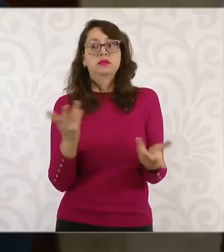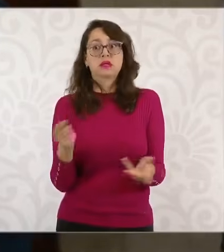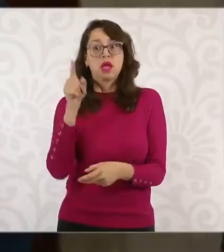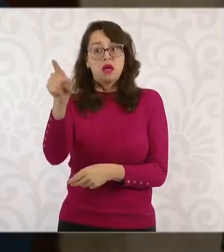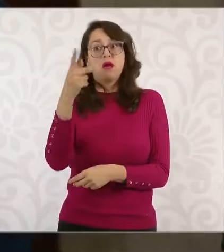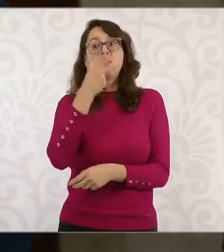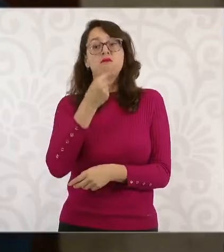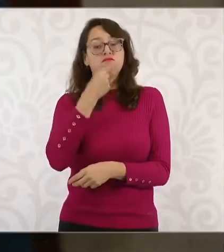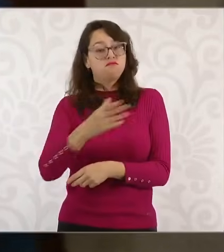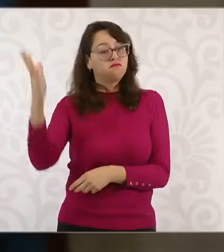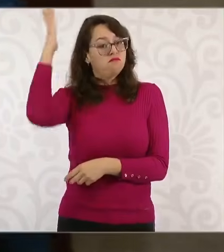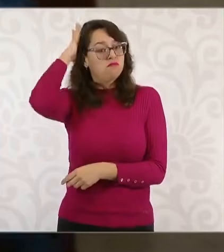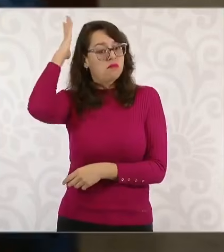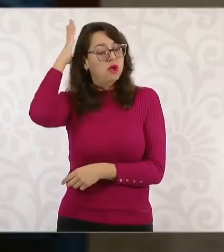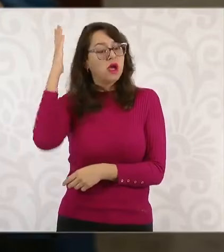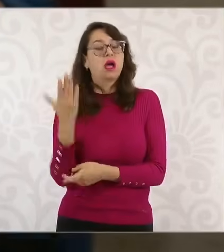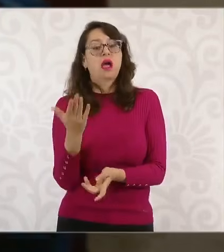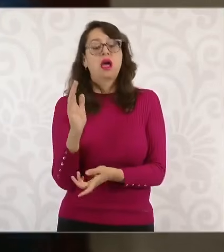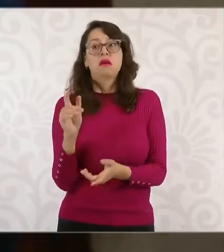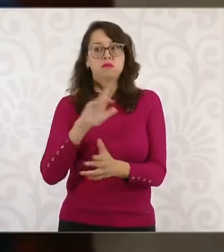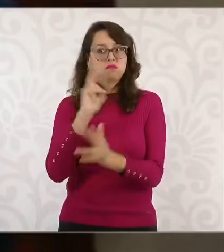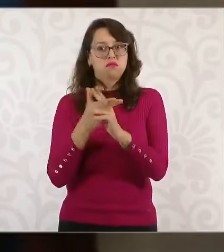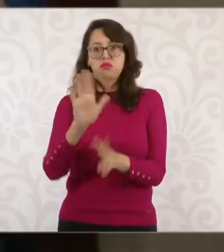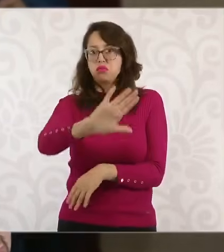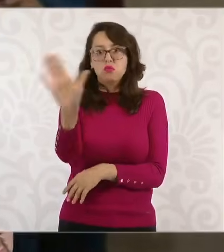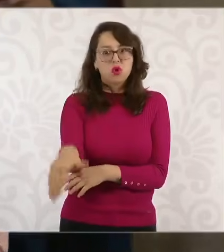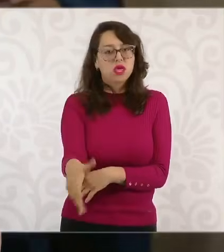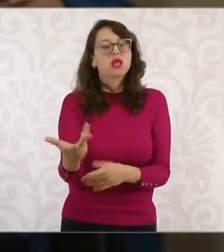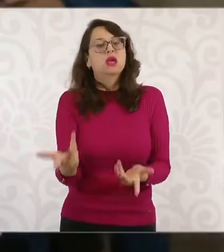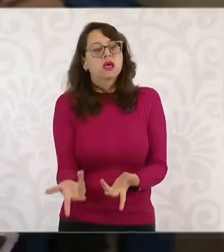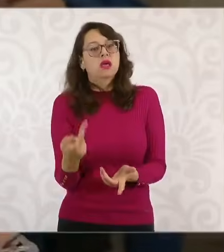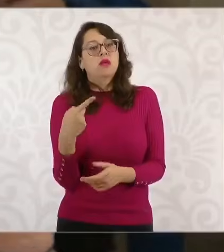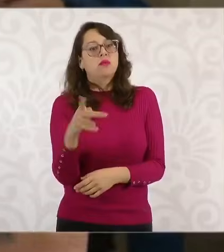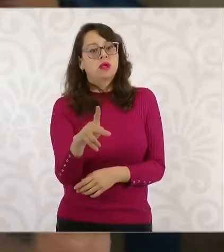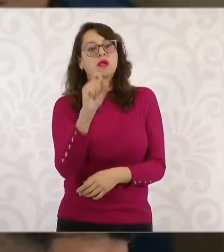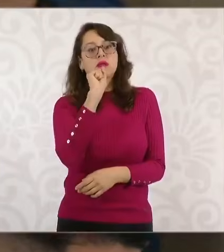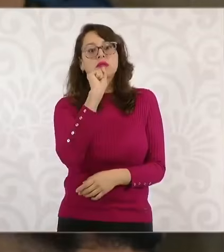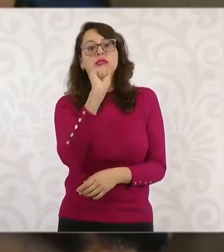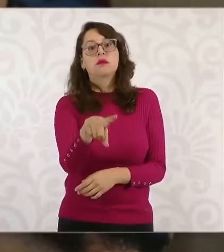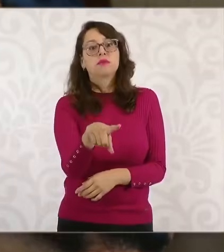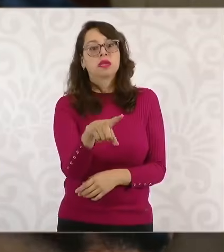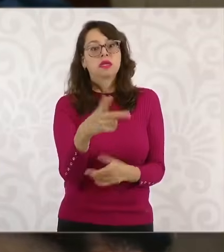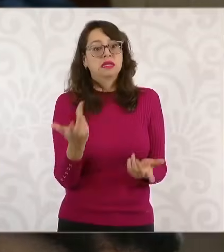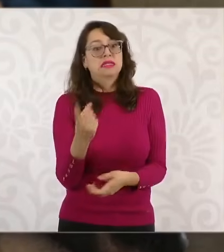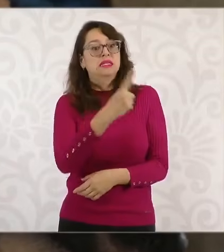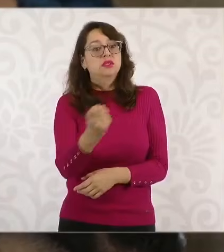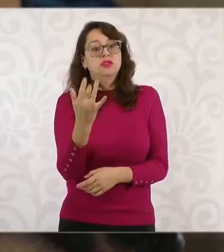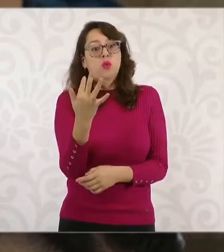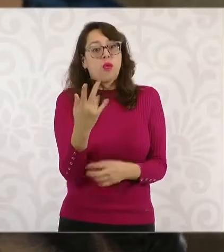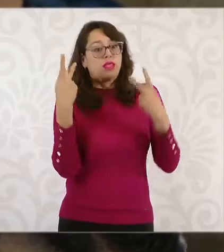del ayatollah Jamenei, sino también pues este asesinato de más de